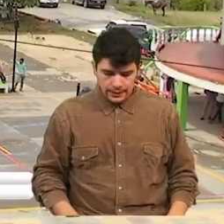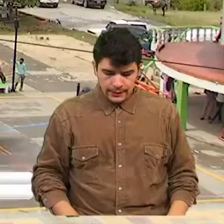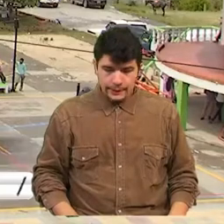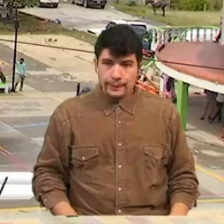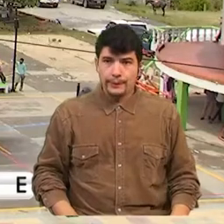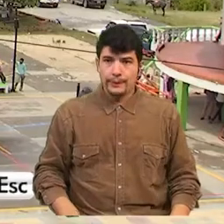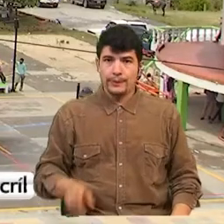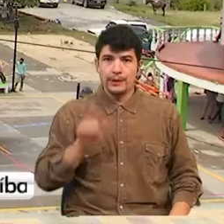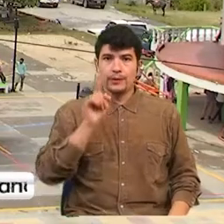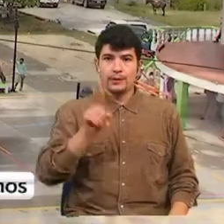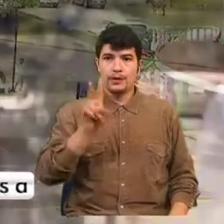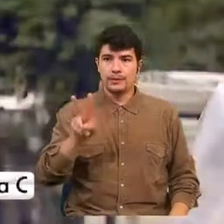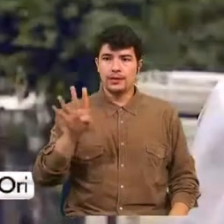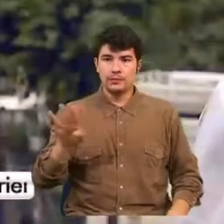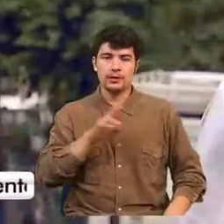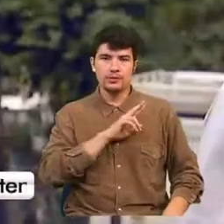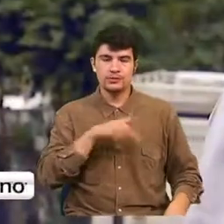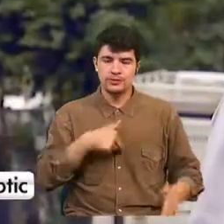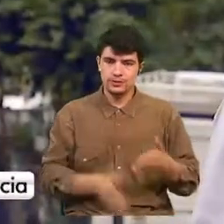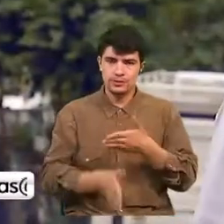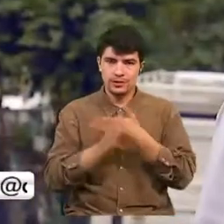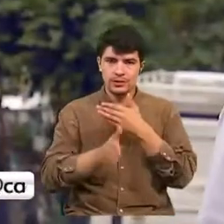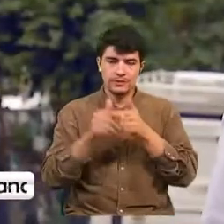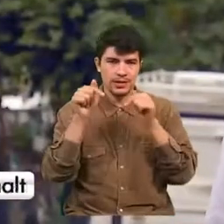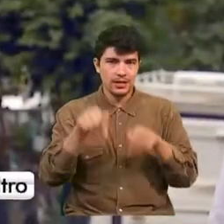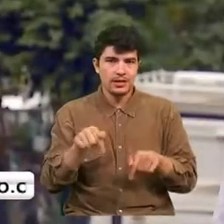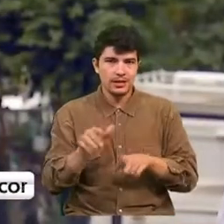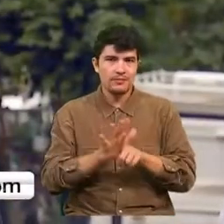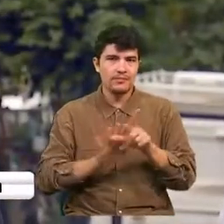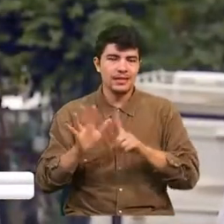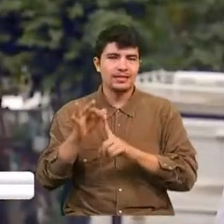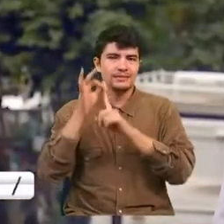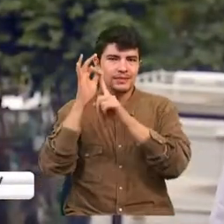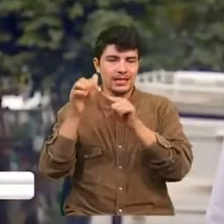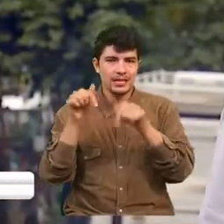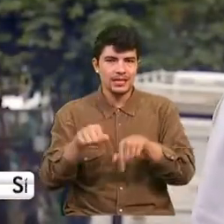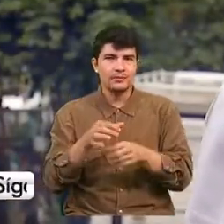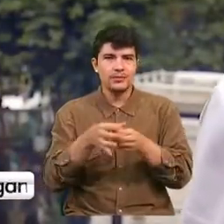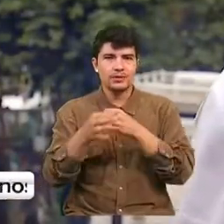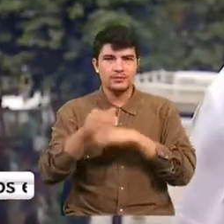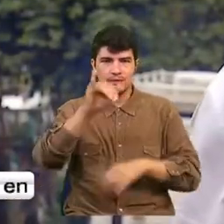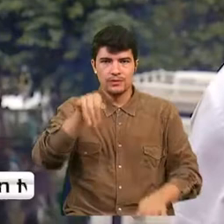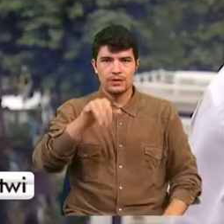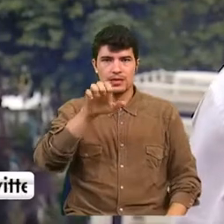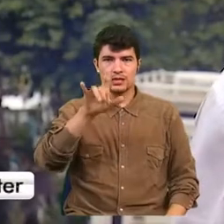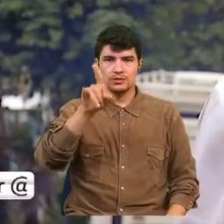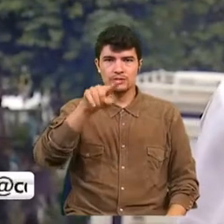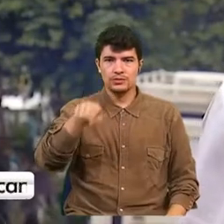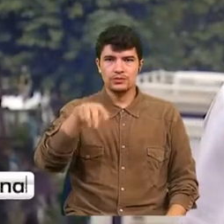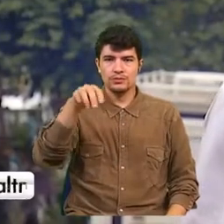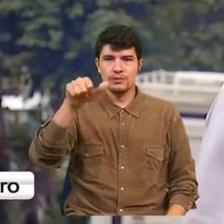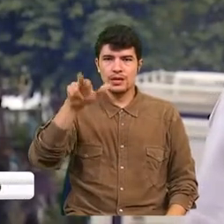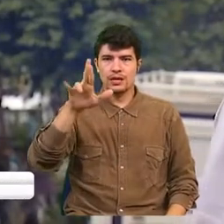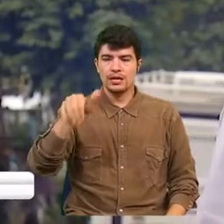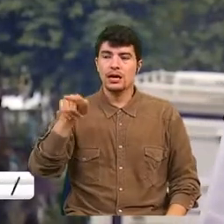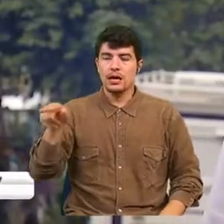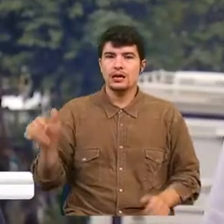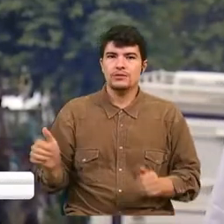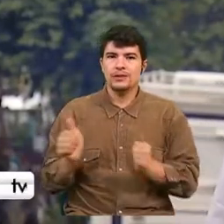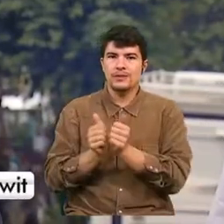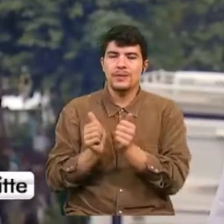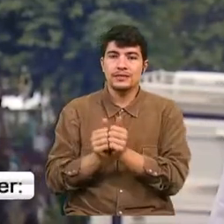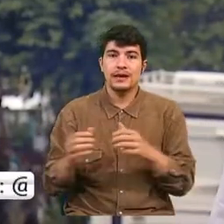Una de la tarde, 24 minutos, continuamos en esta emisión especial de Oriente Noticias desde el municipio de Jesús María, y precisamente ya nos acompaña